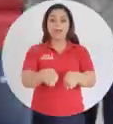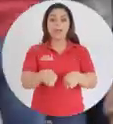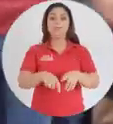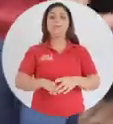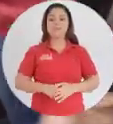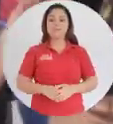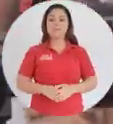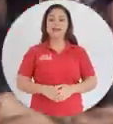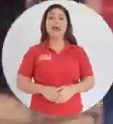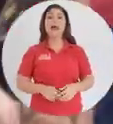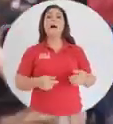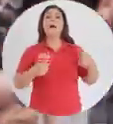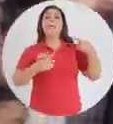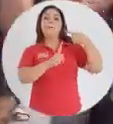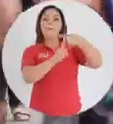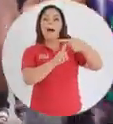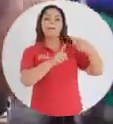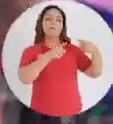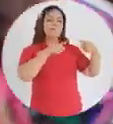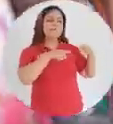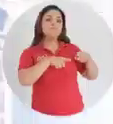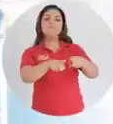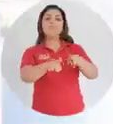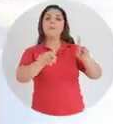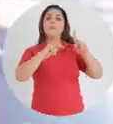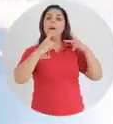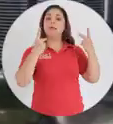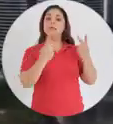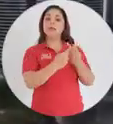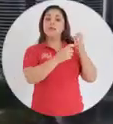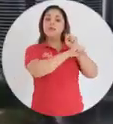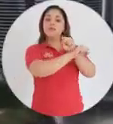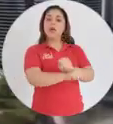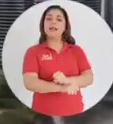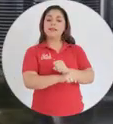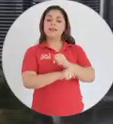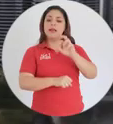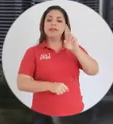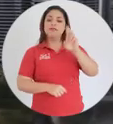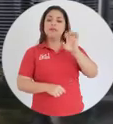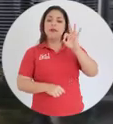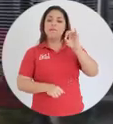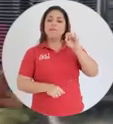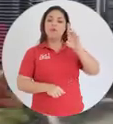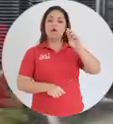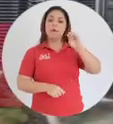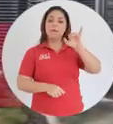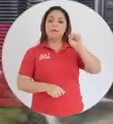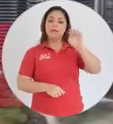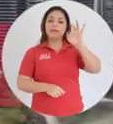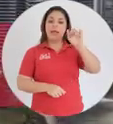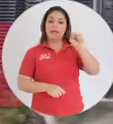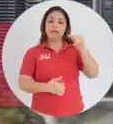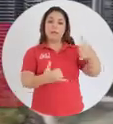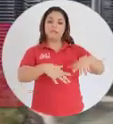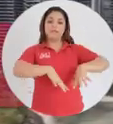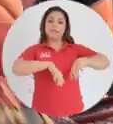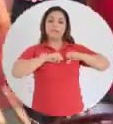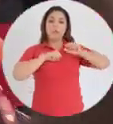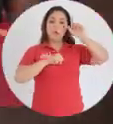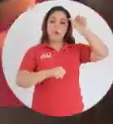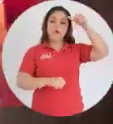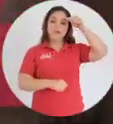pasando a la par de que los partidos tradicionales reformistas en Costa Rica que ejercieron el gobierno